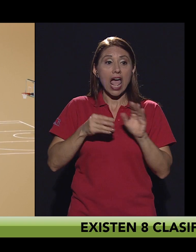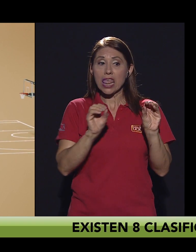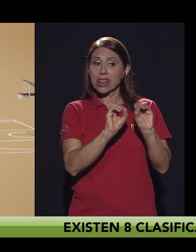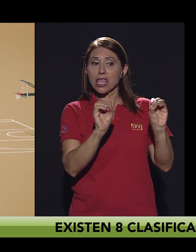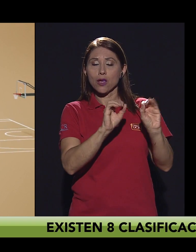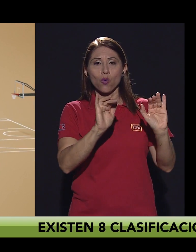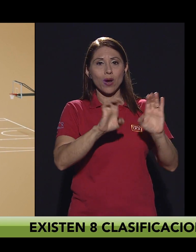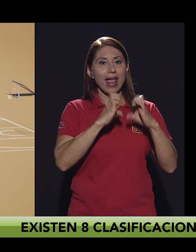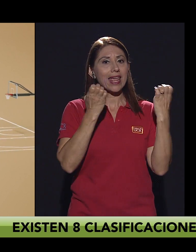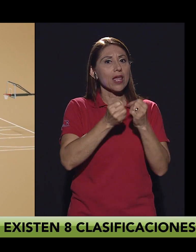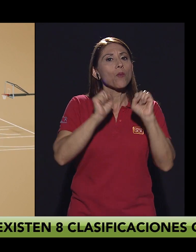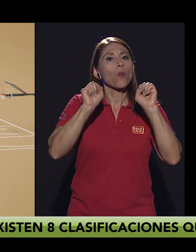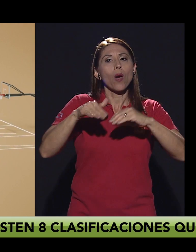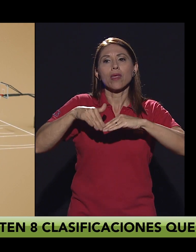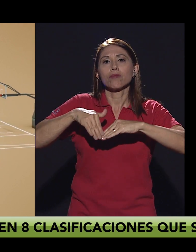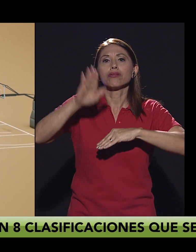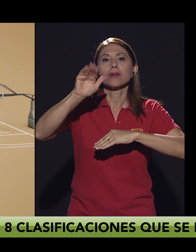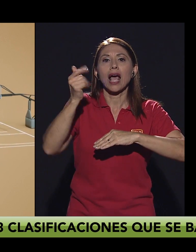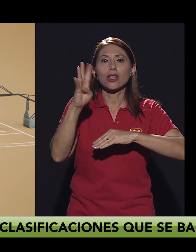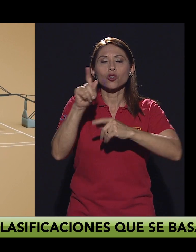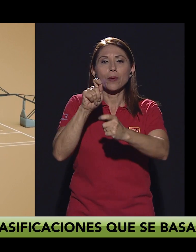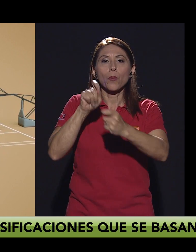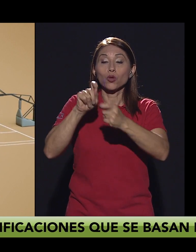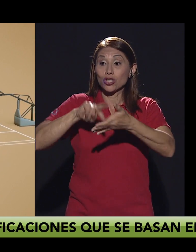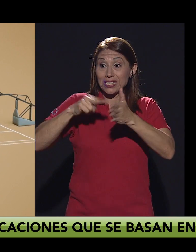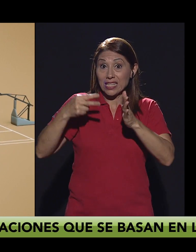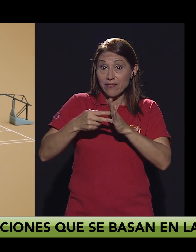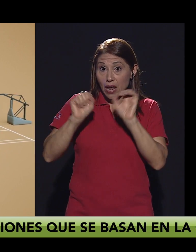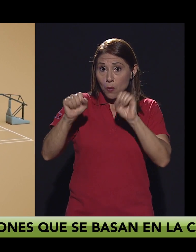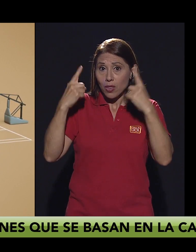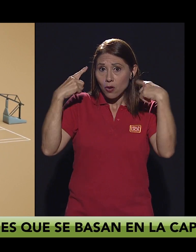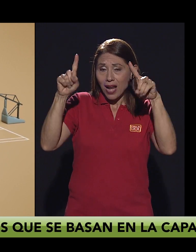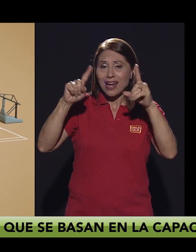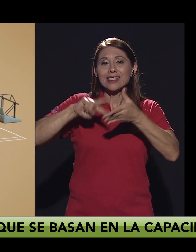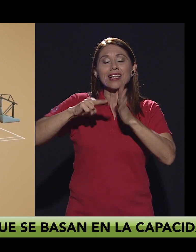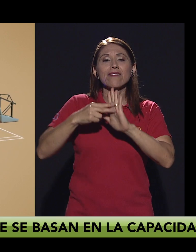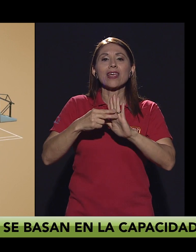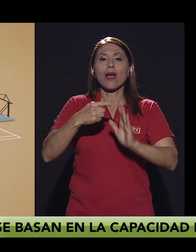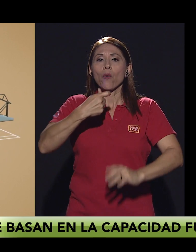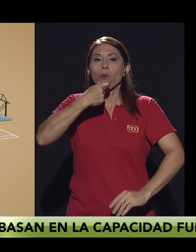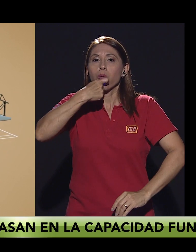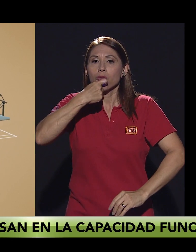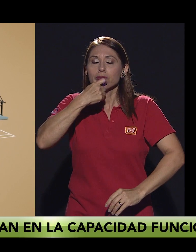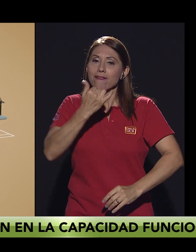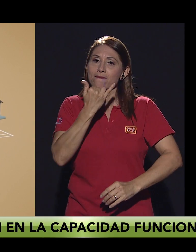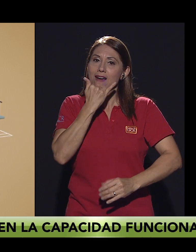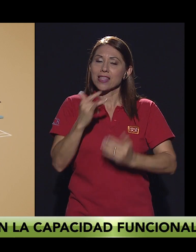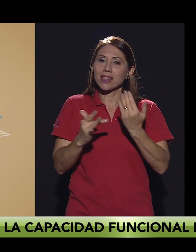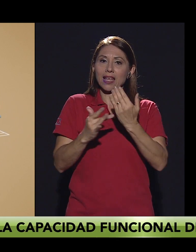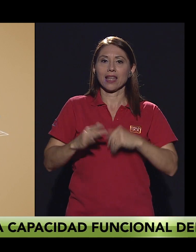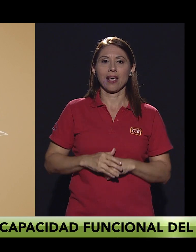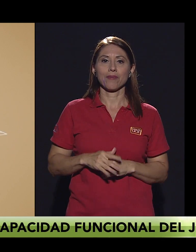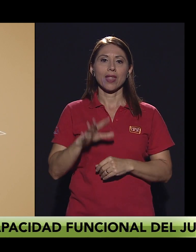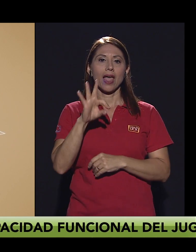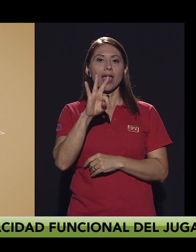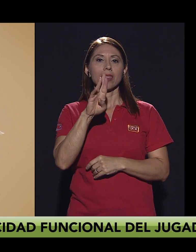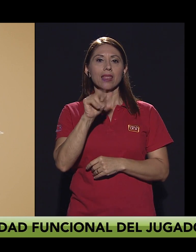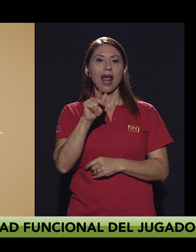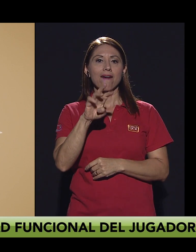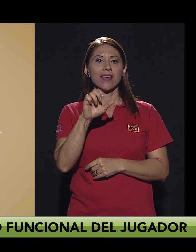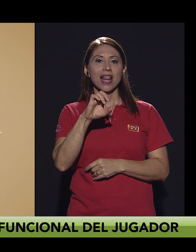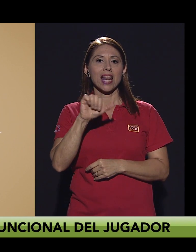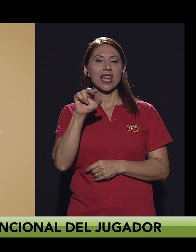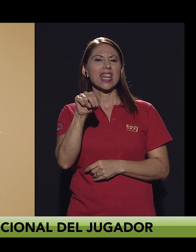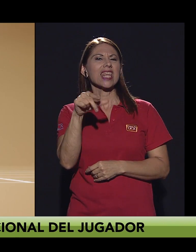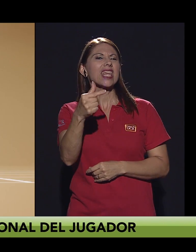de 14 puntos en juego. De lo contrario, eso conlleva una falta técnica, que la cantaría el árbitro que está en juego. En cuanto al traveling, esto es lo que